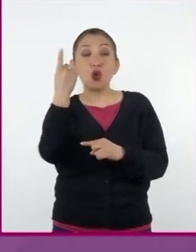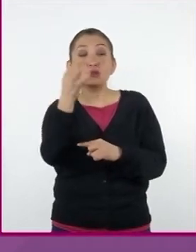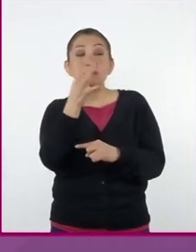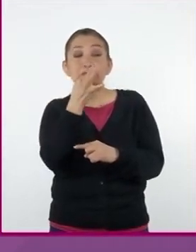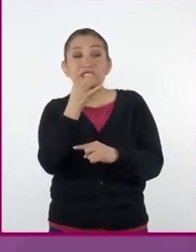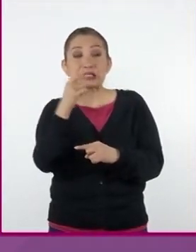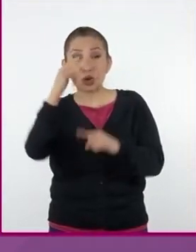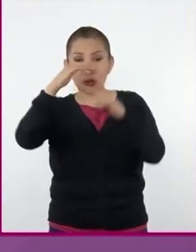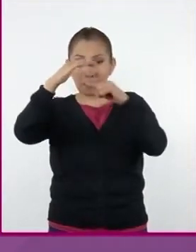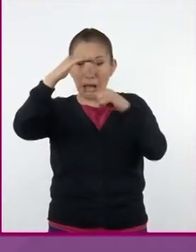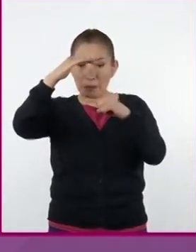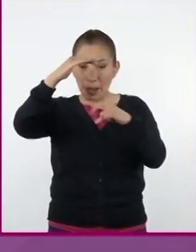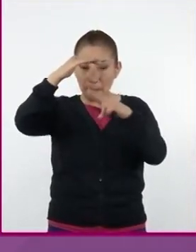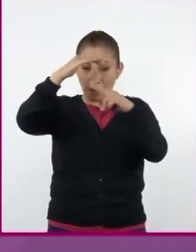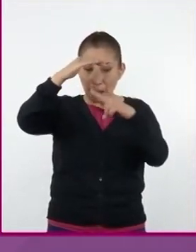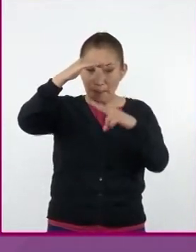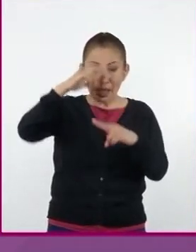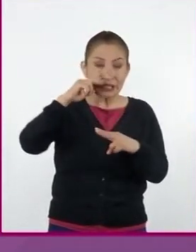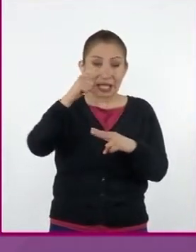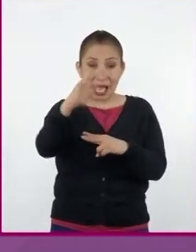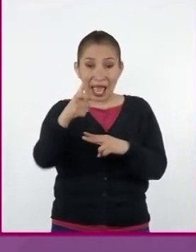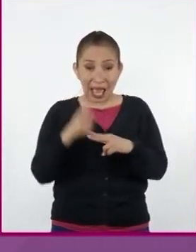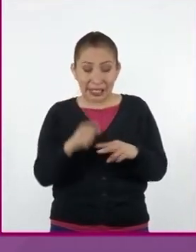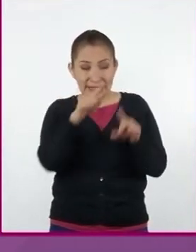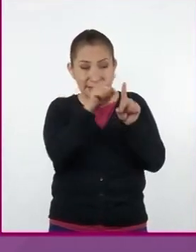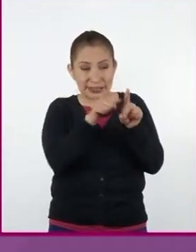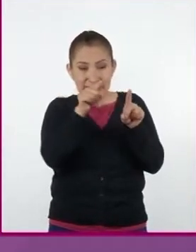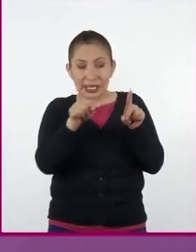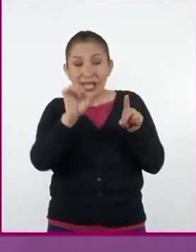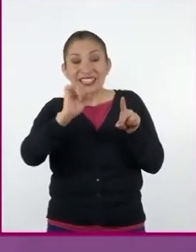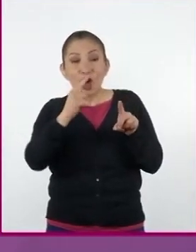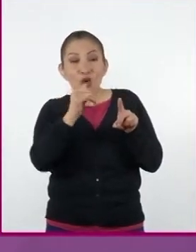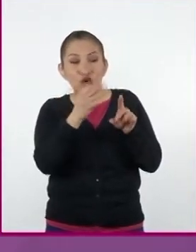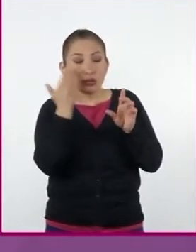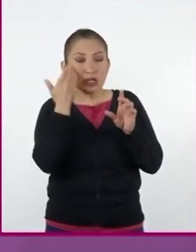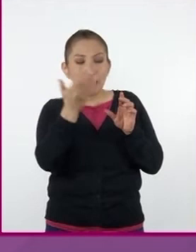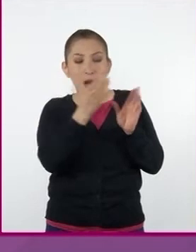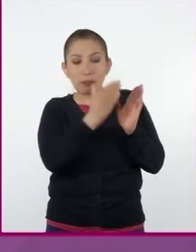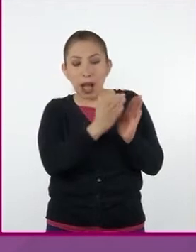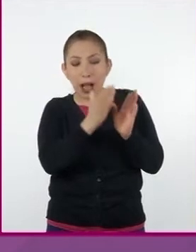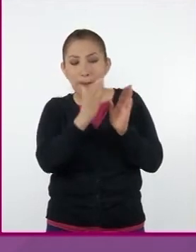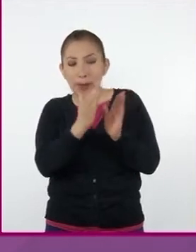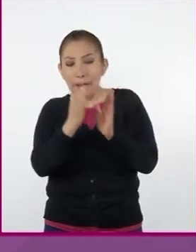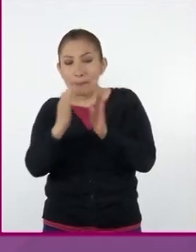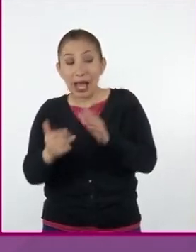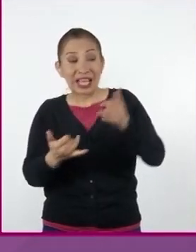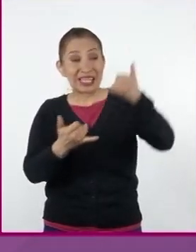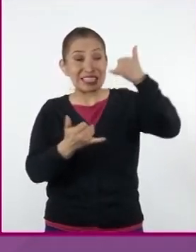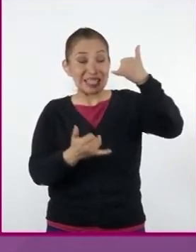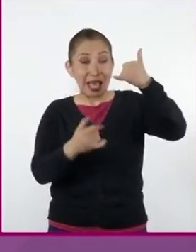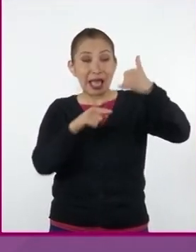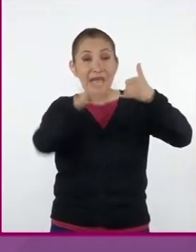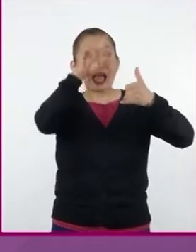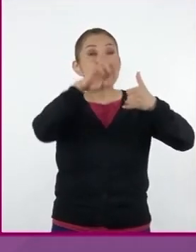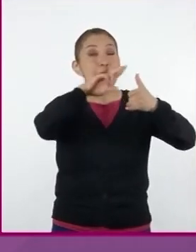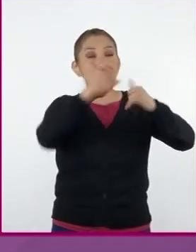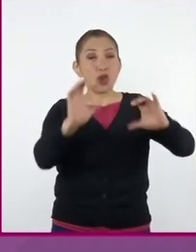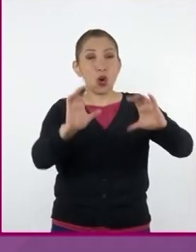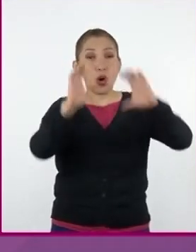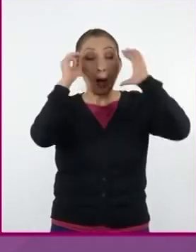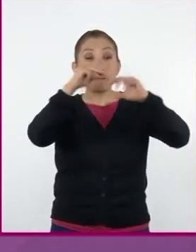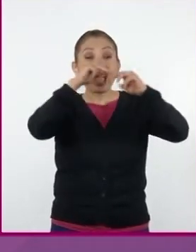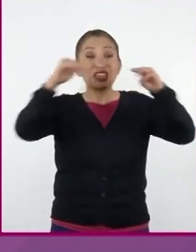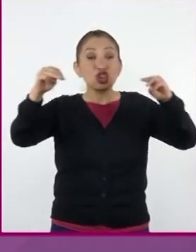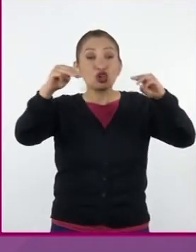En el eje de las X se marcan los segundos conforme van transcurriendo y en el de las Y la rapidez en metros